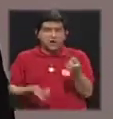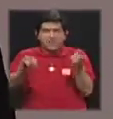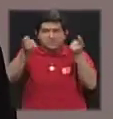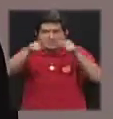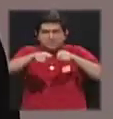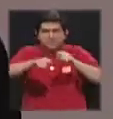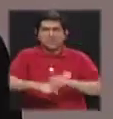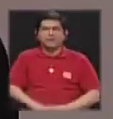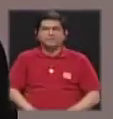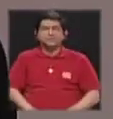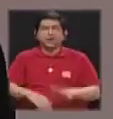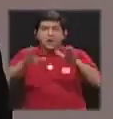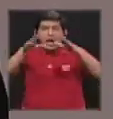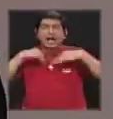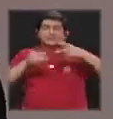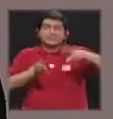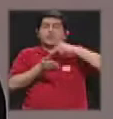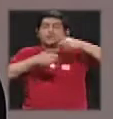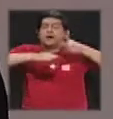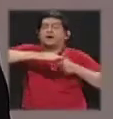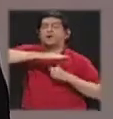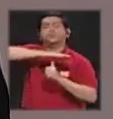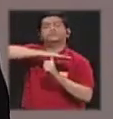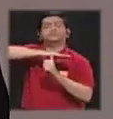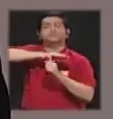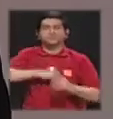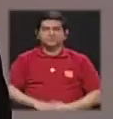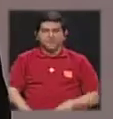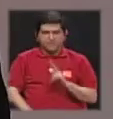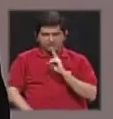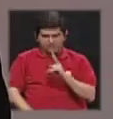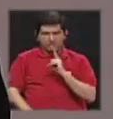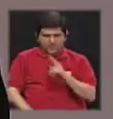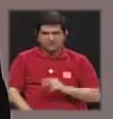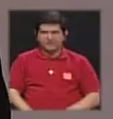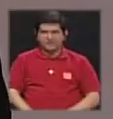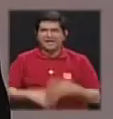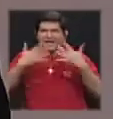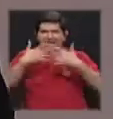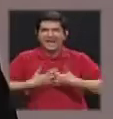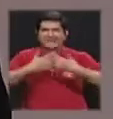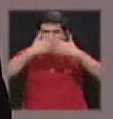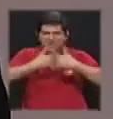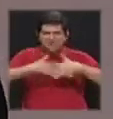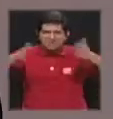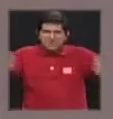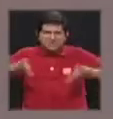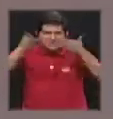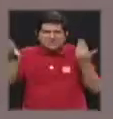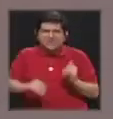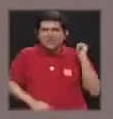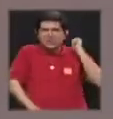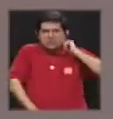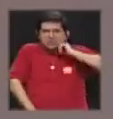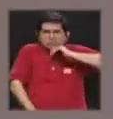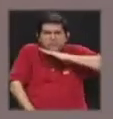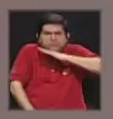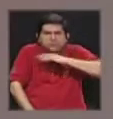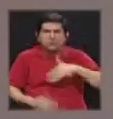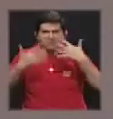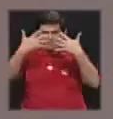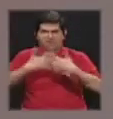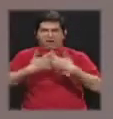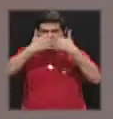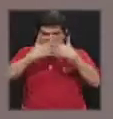ministro, recibió sobornos. Entonces, realmente es una empresa que fomenta la corrupción, es una